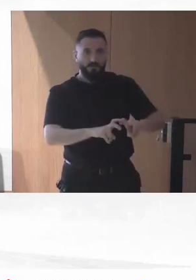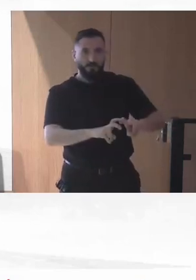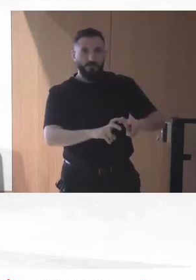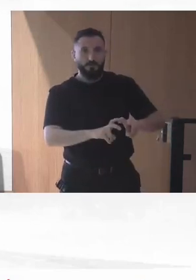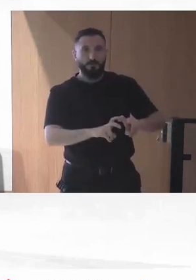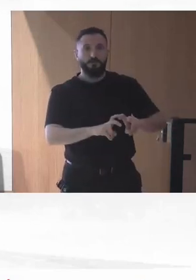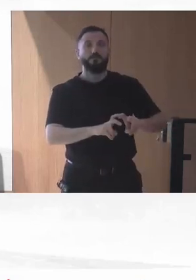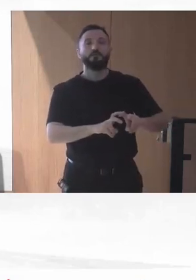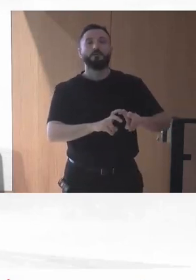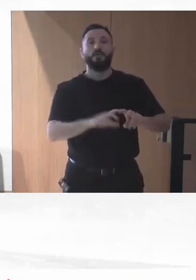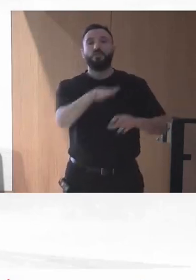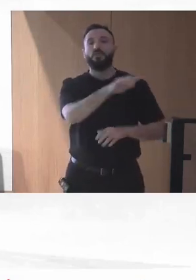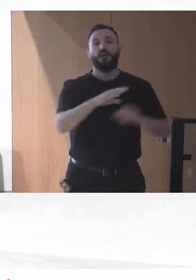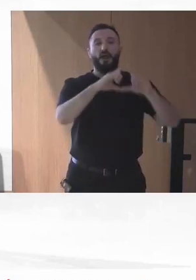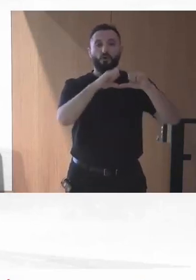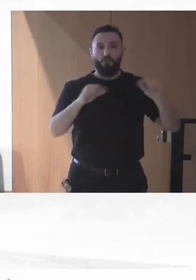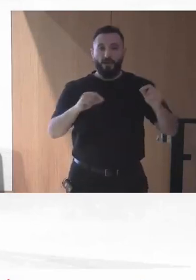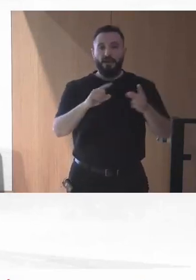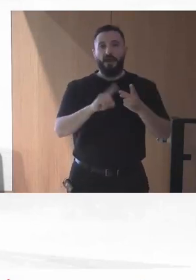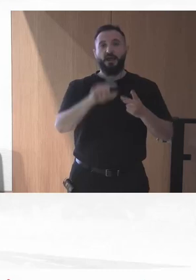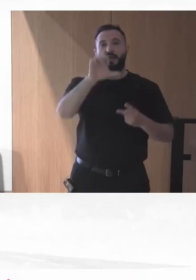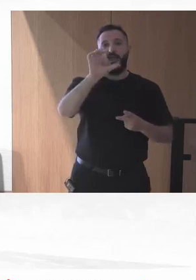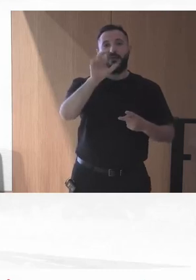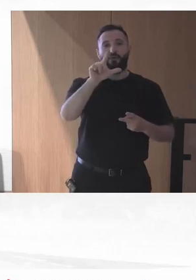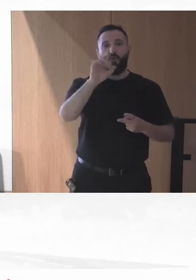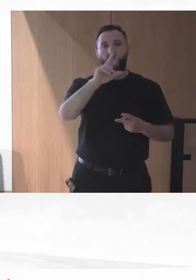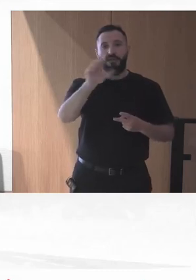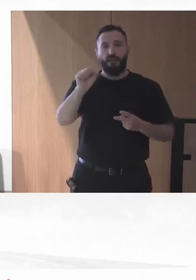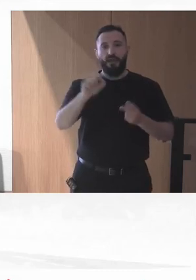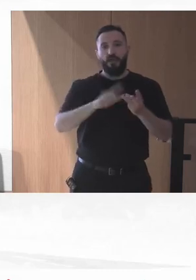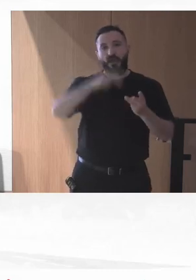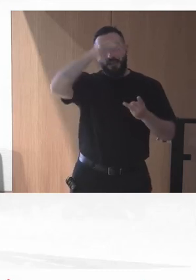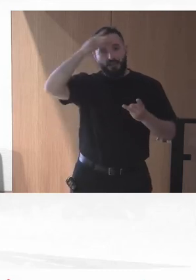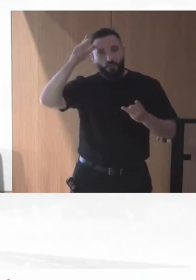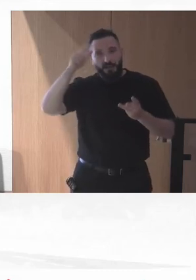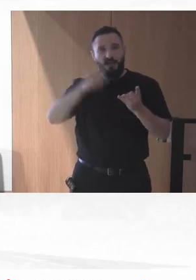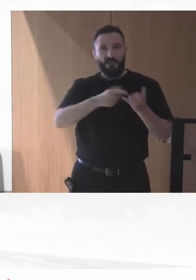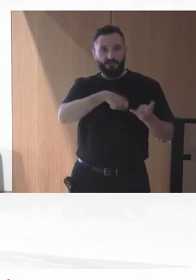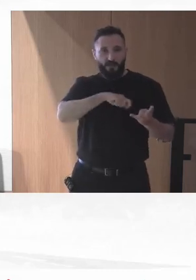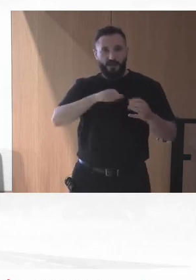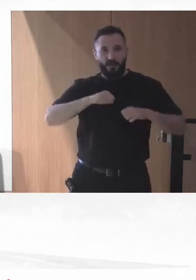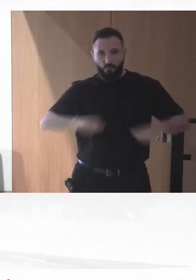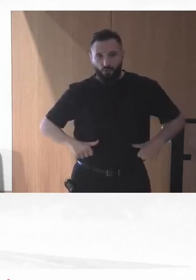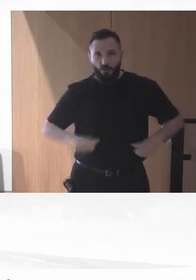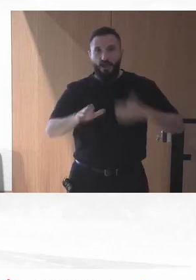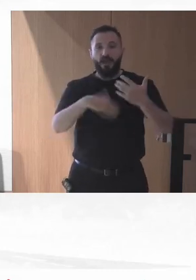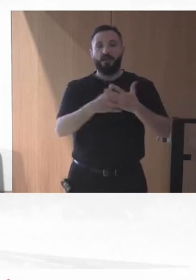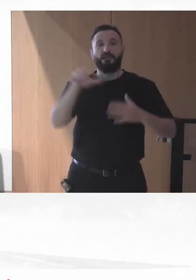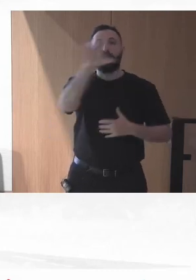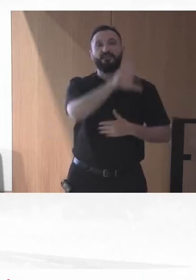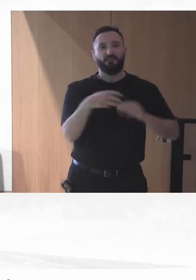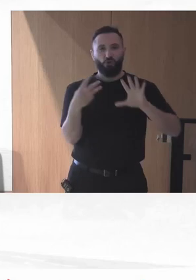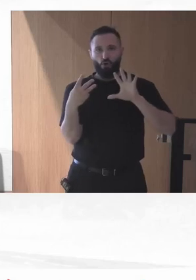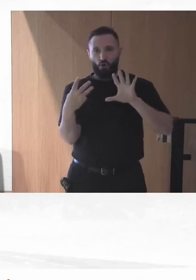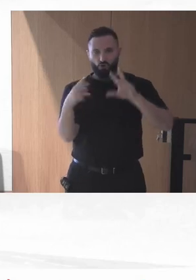y psicosociales en Rumanía, Eslovaquia, Lituania, España, Portugal y así hasta 8 países de la